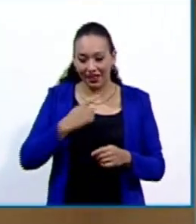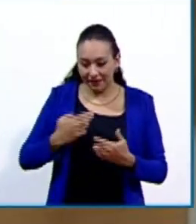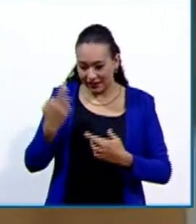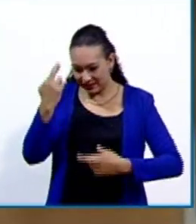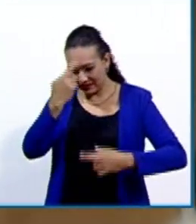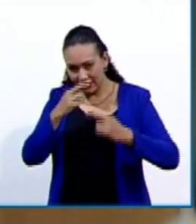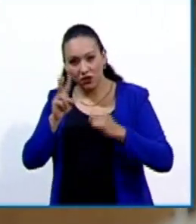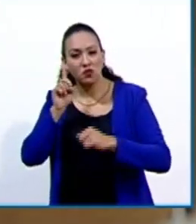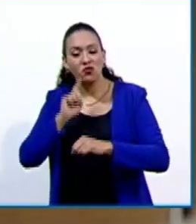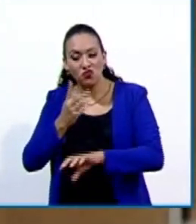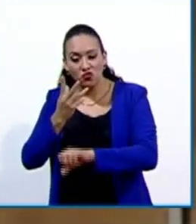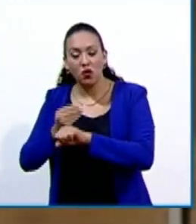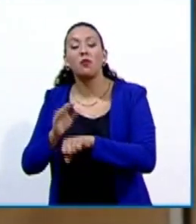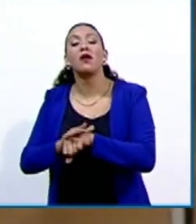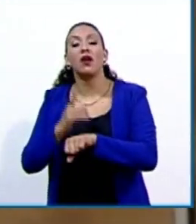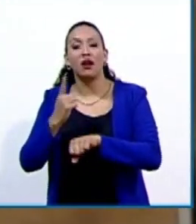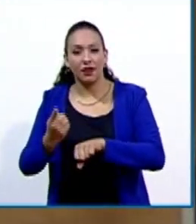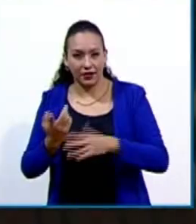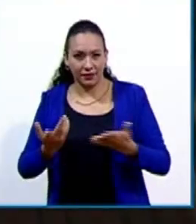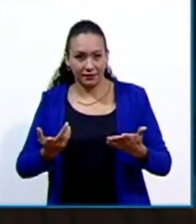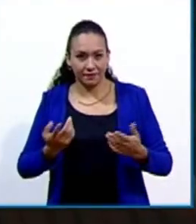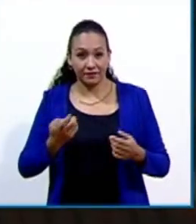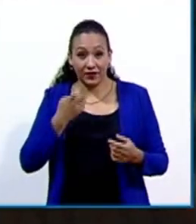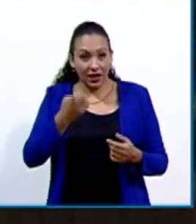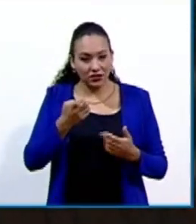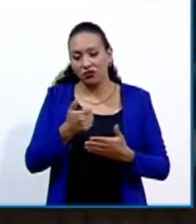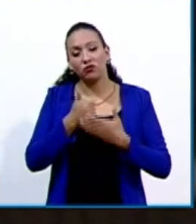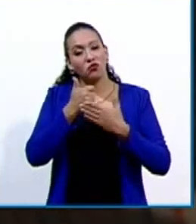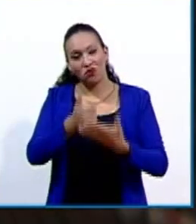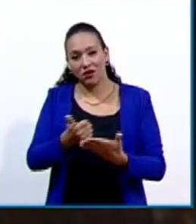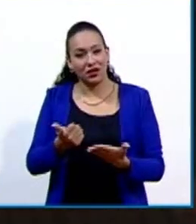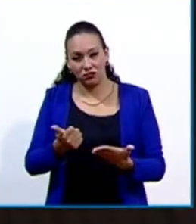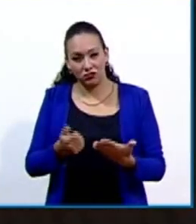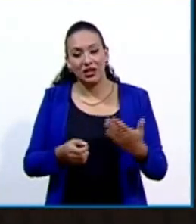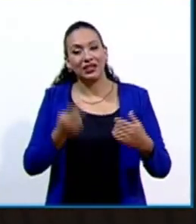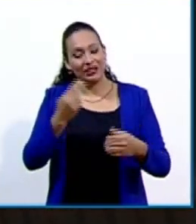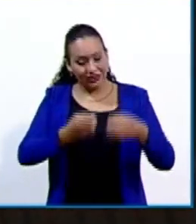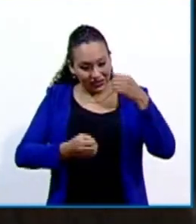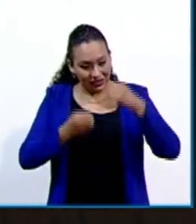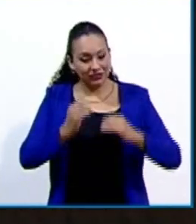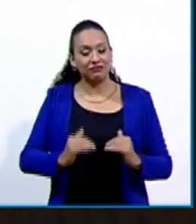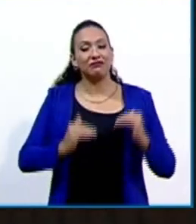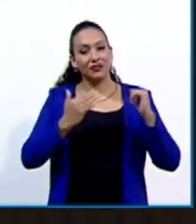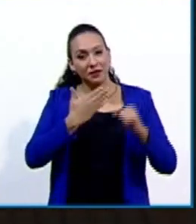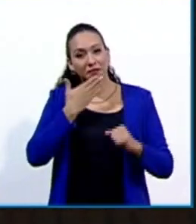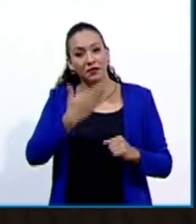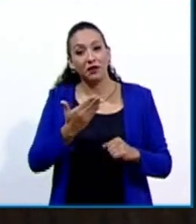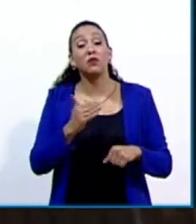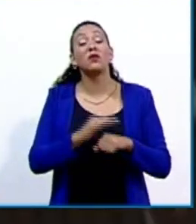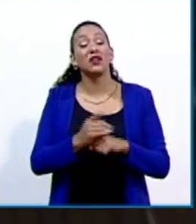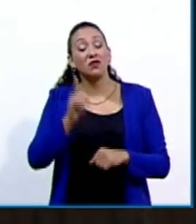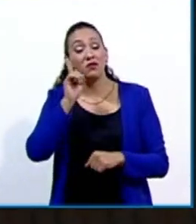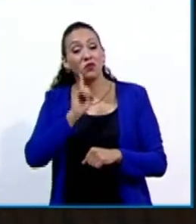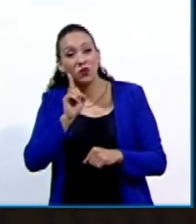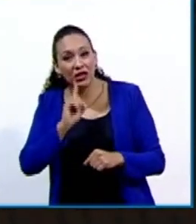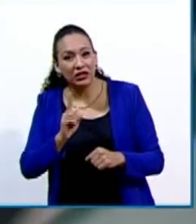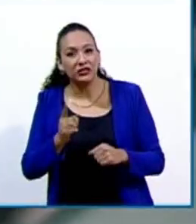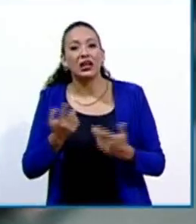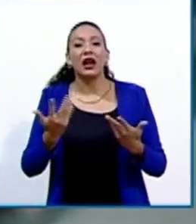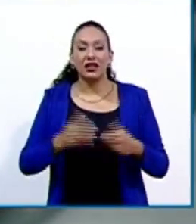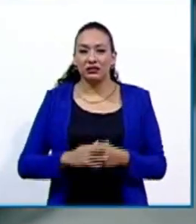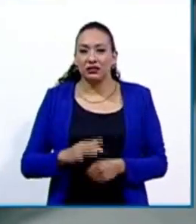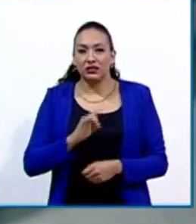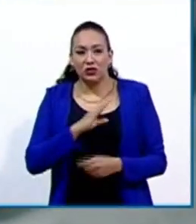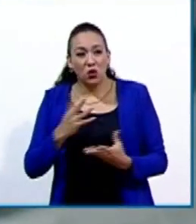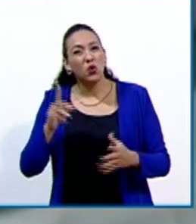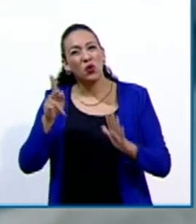de no llevar a ningún fin práctico, aumenta el riesgo físico y emocional de las mujeres y al obligarlas a vivir con el posible